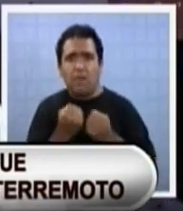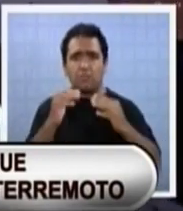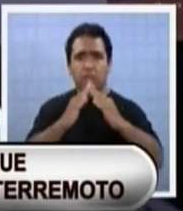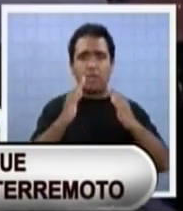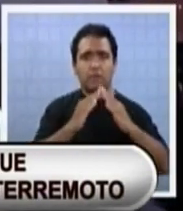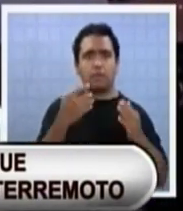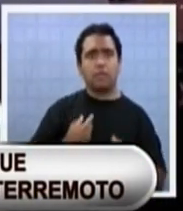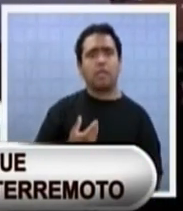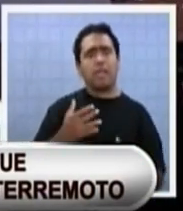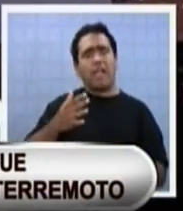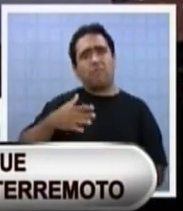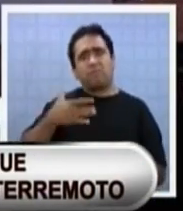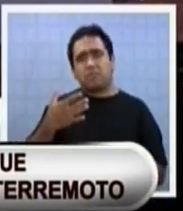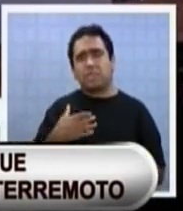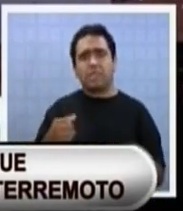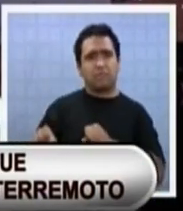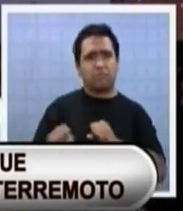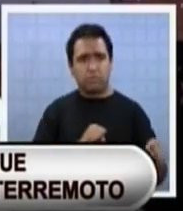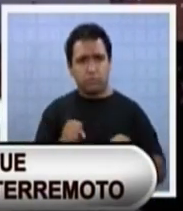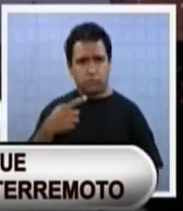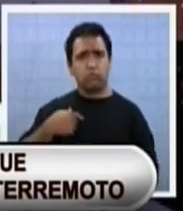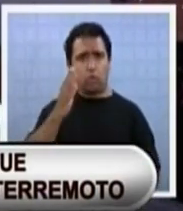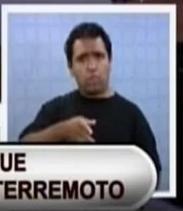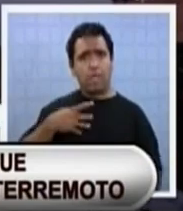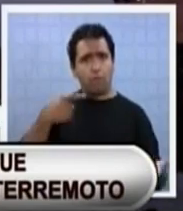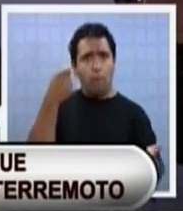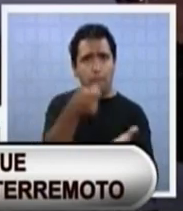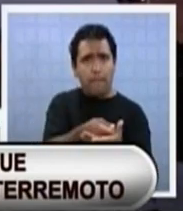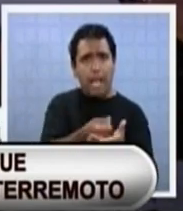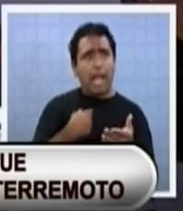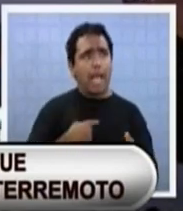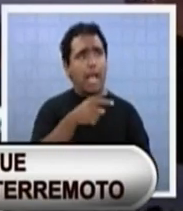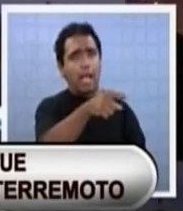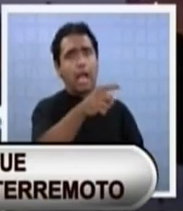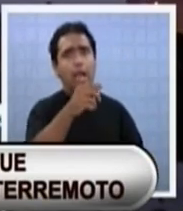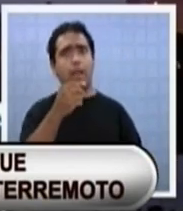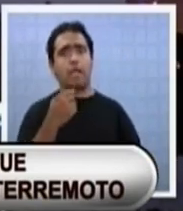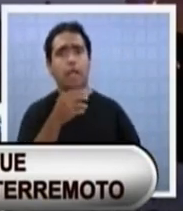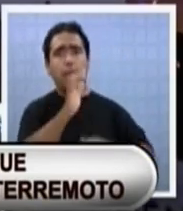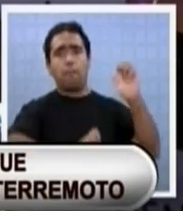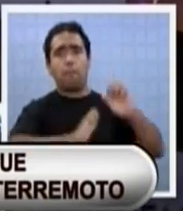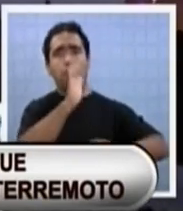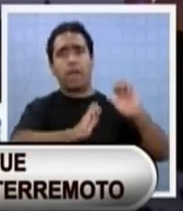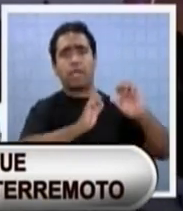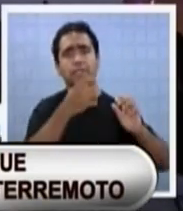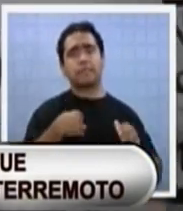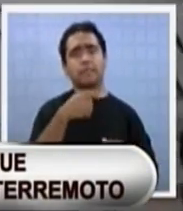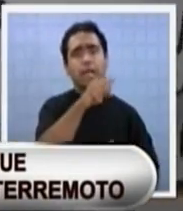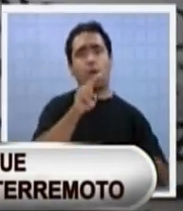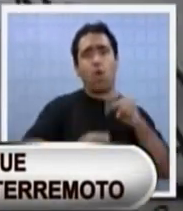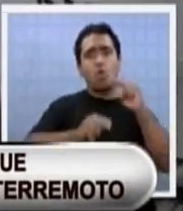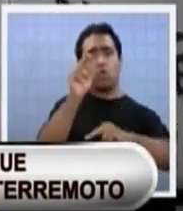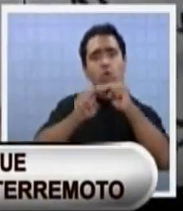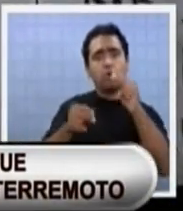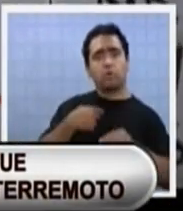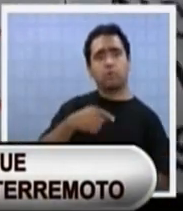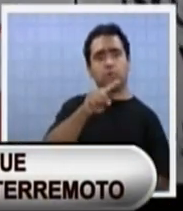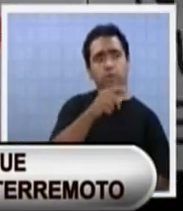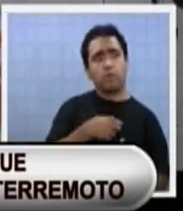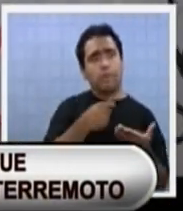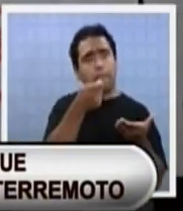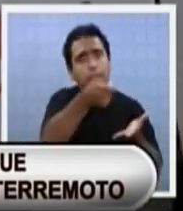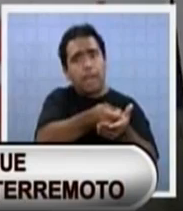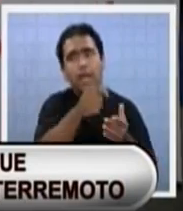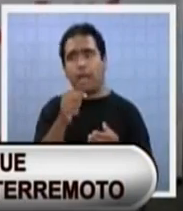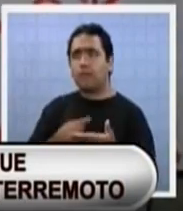ahora, con el terremoto, yo tengo que pagar a una constructora para que me haga el presupuesto y vea los daños. Y así lo hicieron